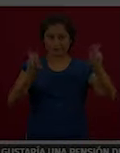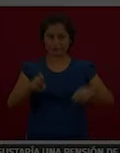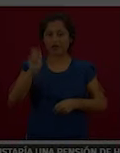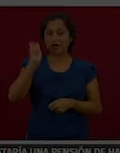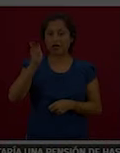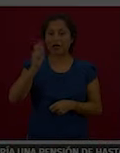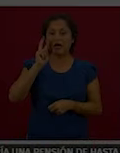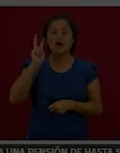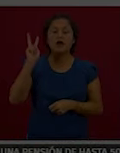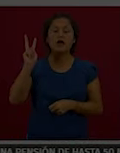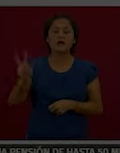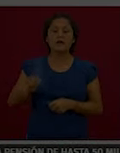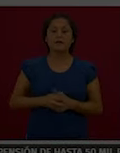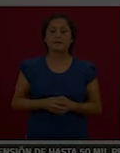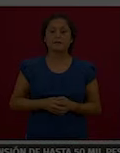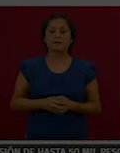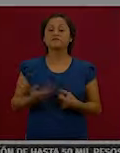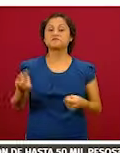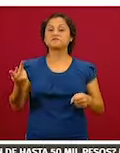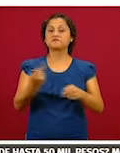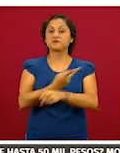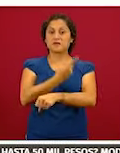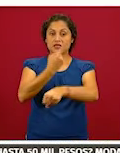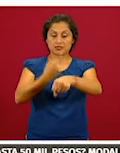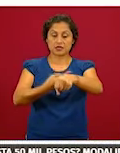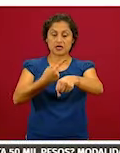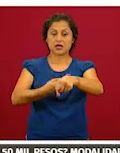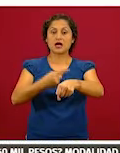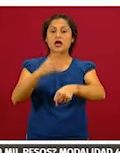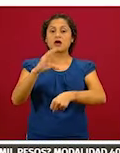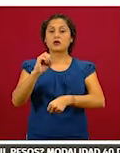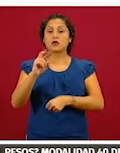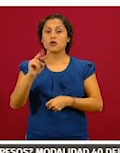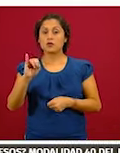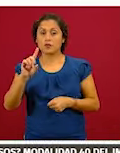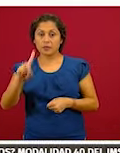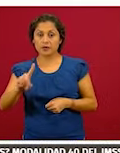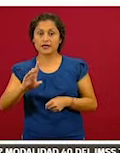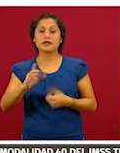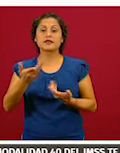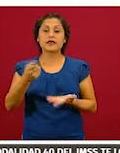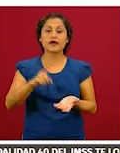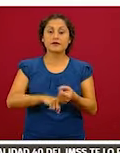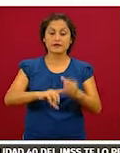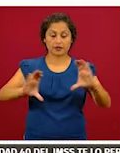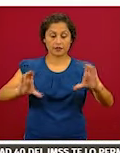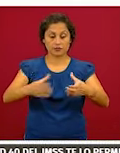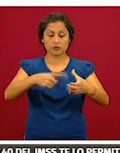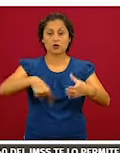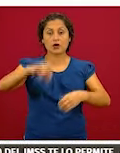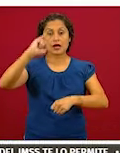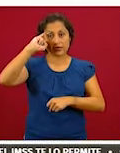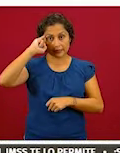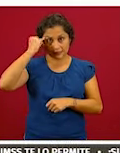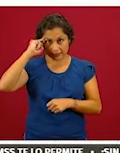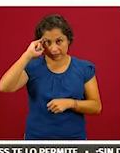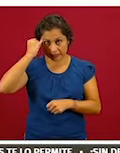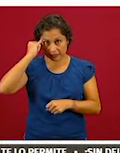la afectación que COVID ha tenido en relación a poblaciones indígenas. Dentro de la